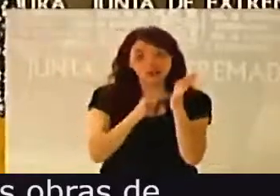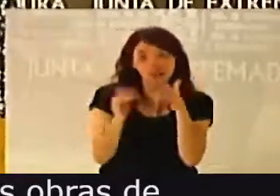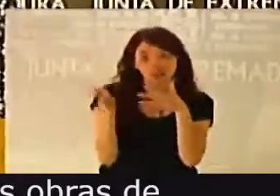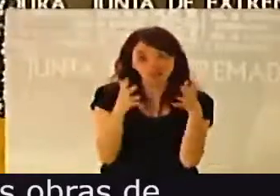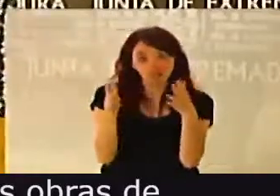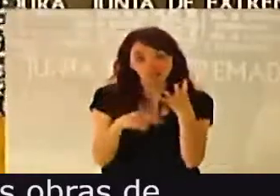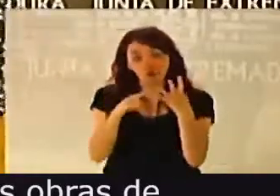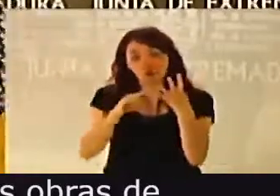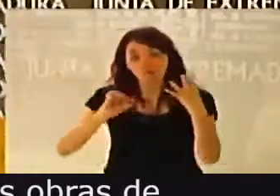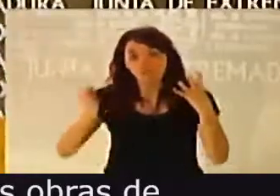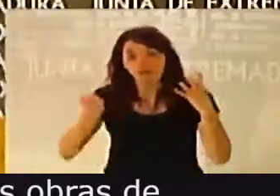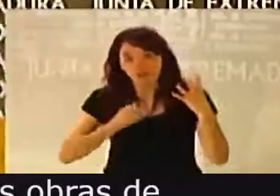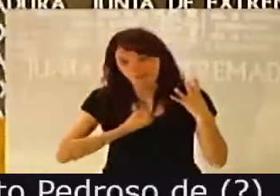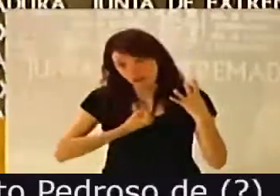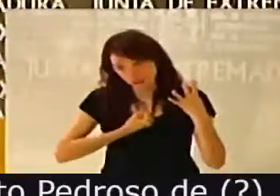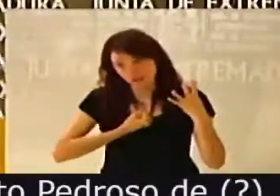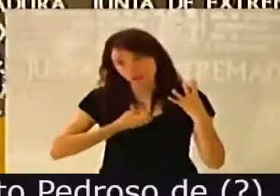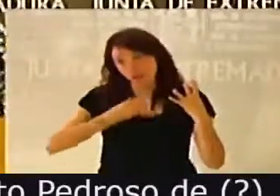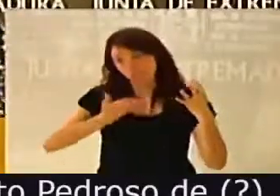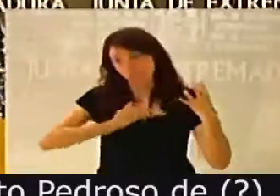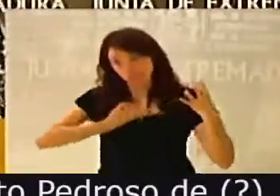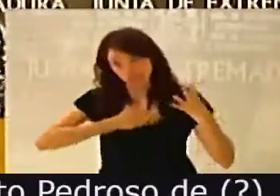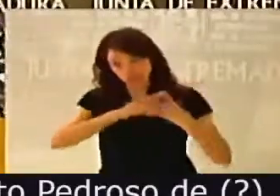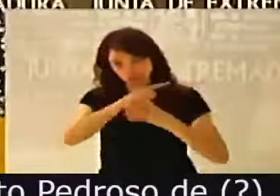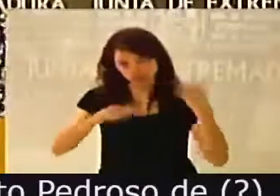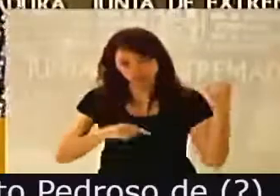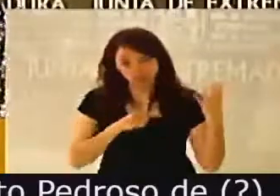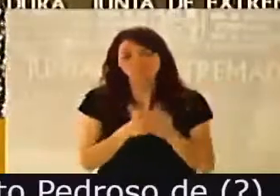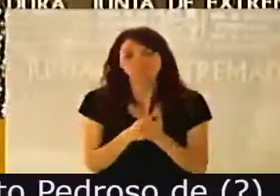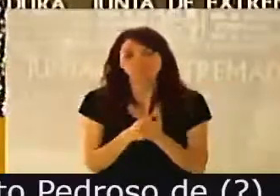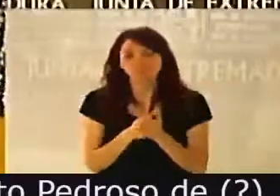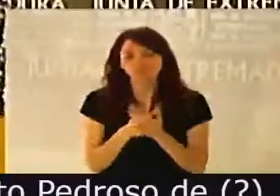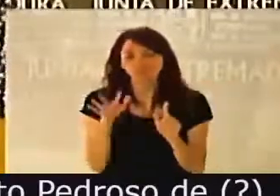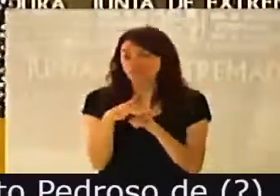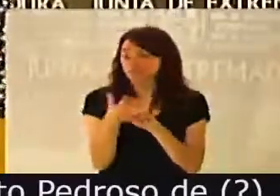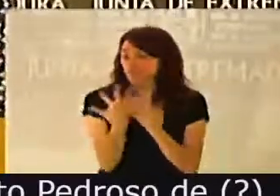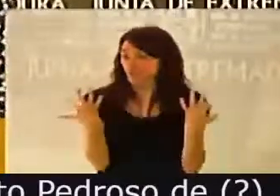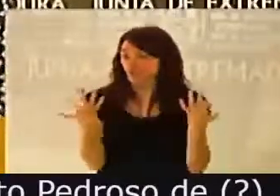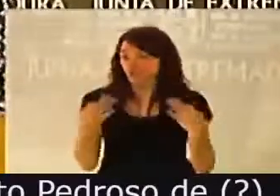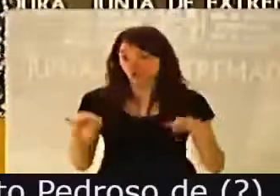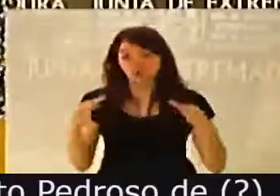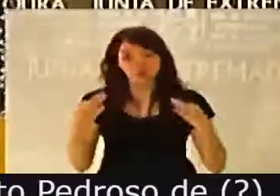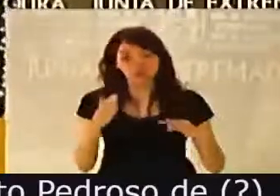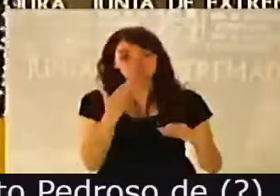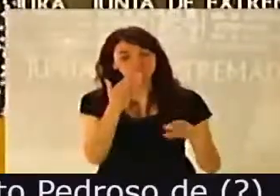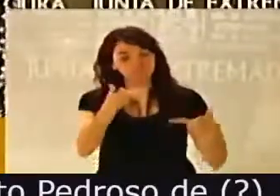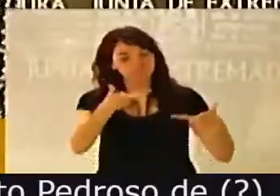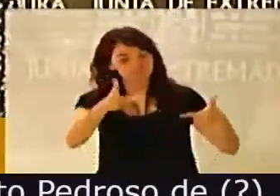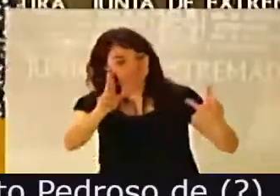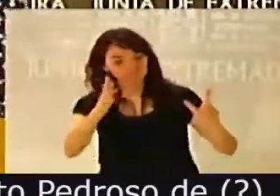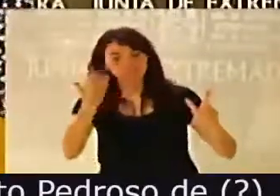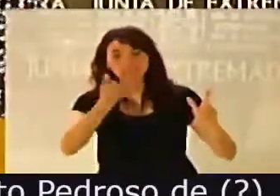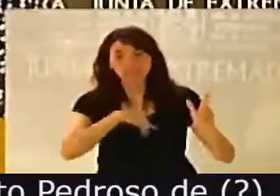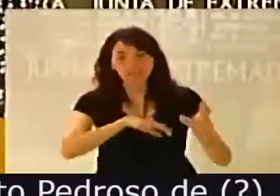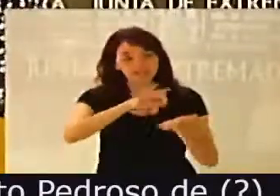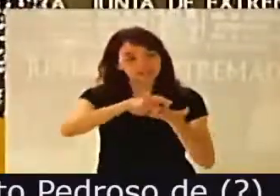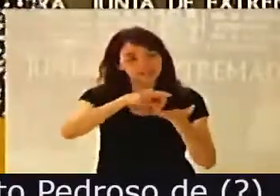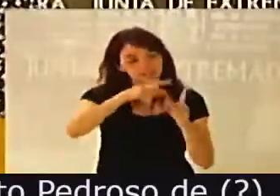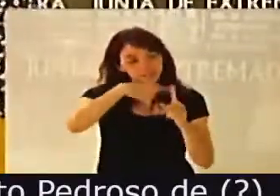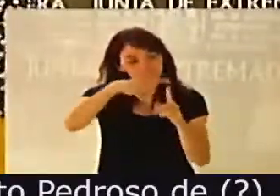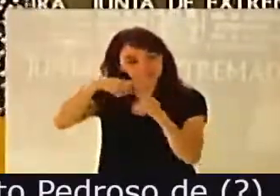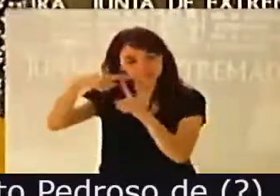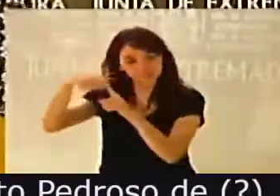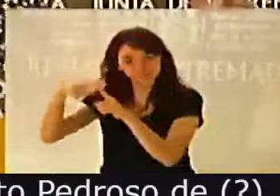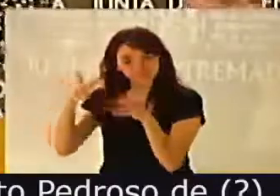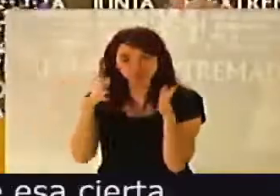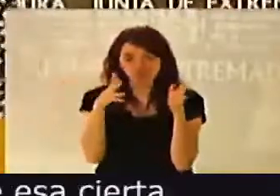de Plasencia. En el mismo sentido de esa cierta normalidad en la autorización y puesta en marcha de distintos servicios por parte del Consejo de